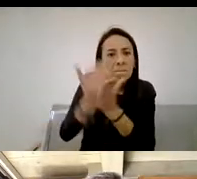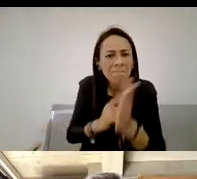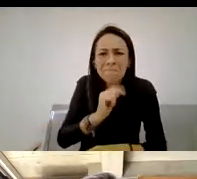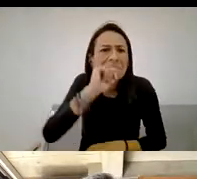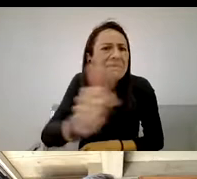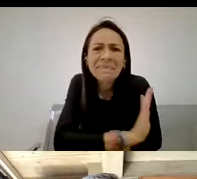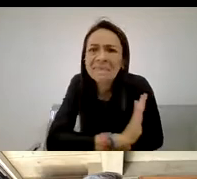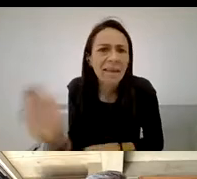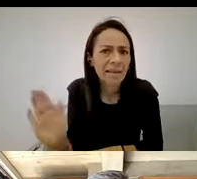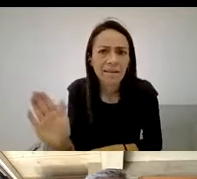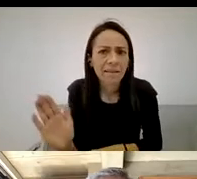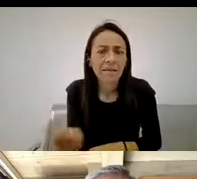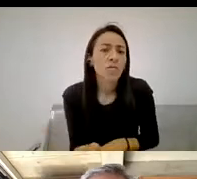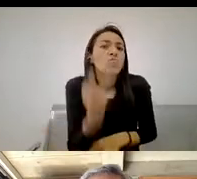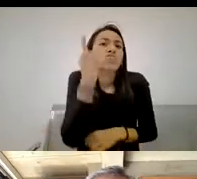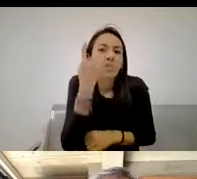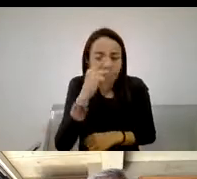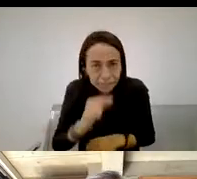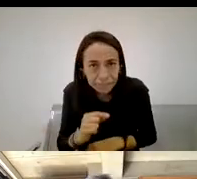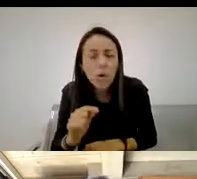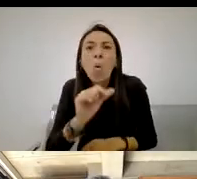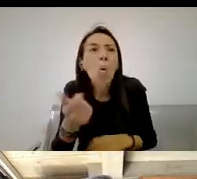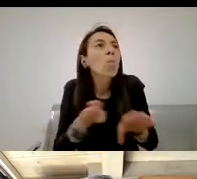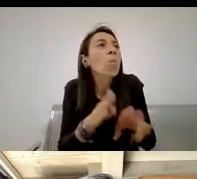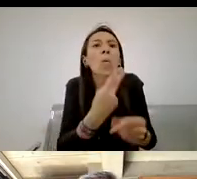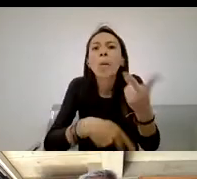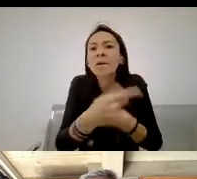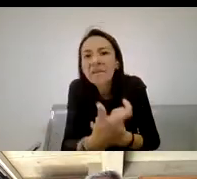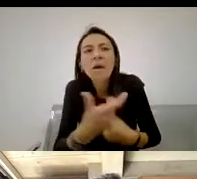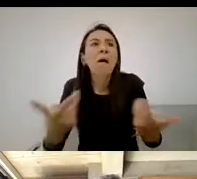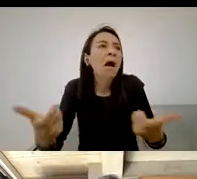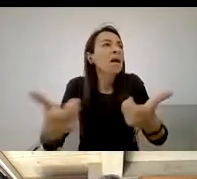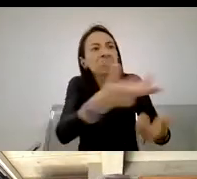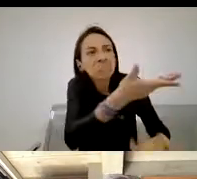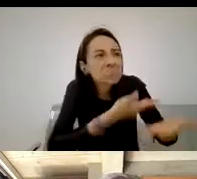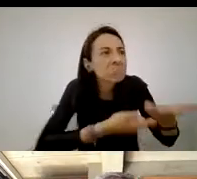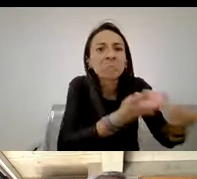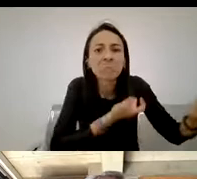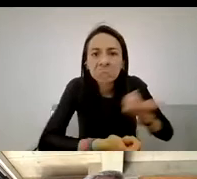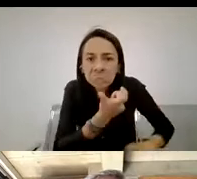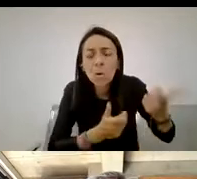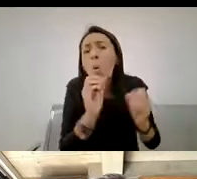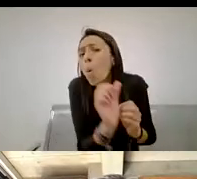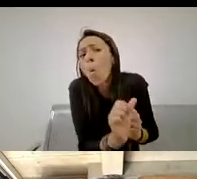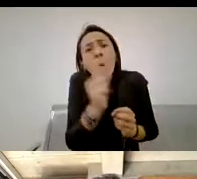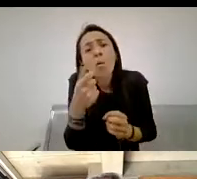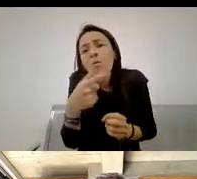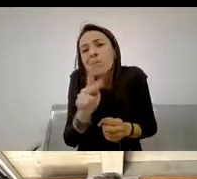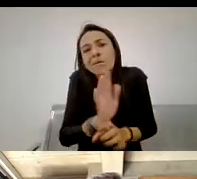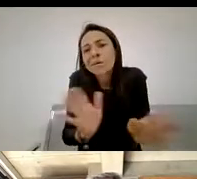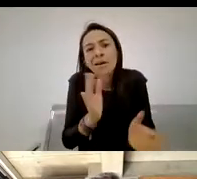tuvieron otro tipo de ingresos, cuotas de recuperación u otro tipo de ingresos, donativos no deducibles,